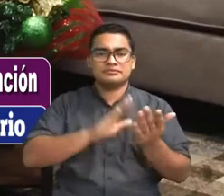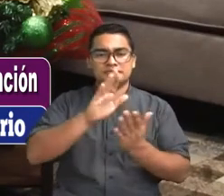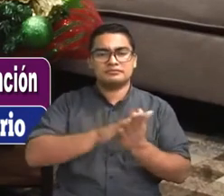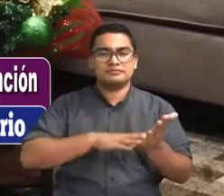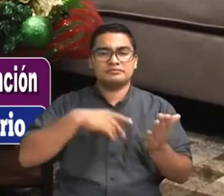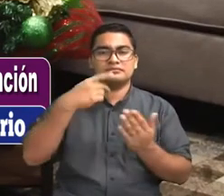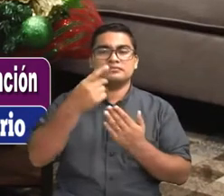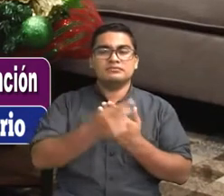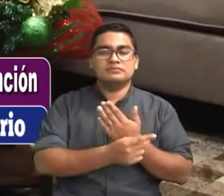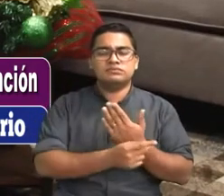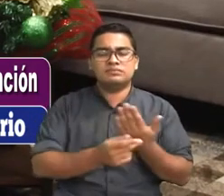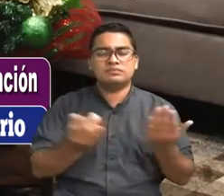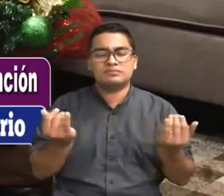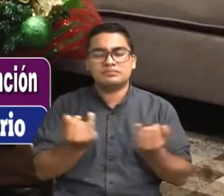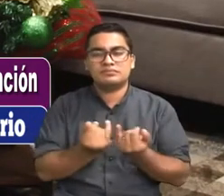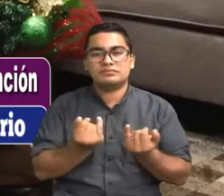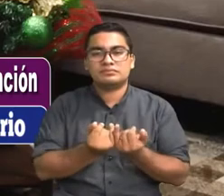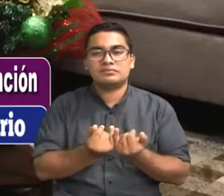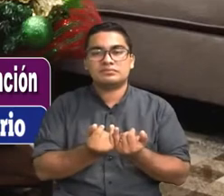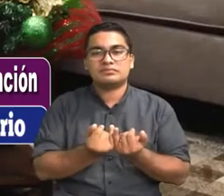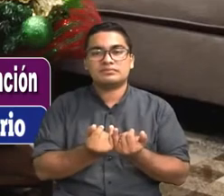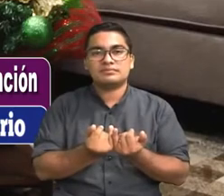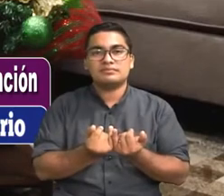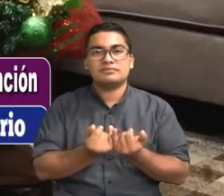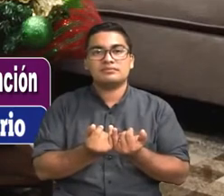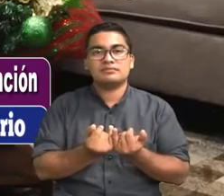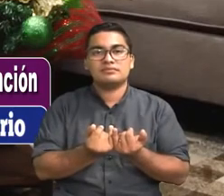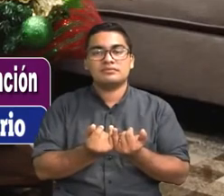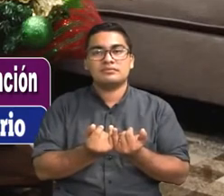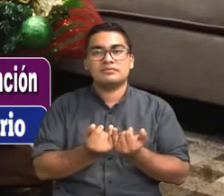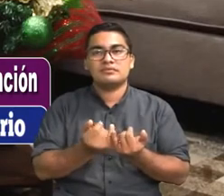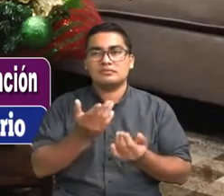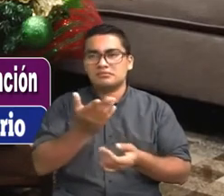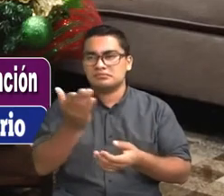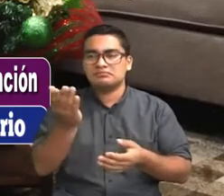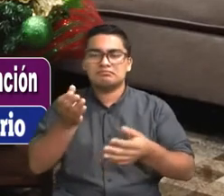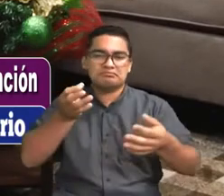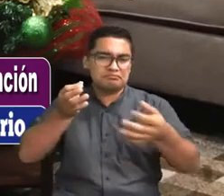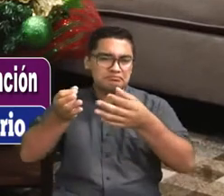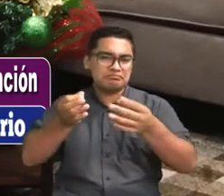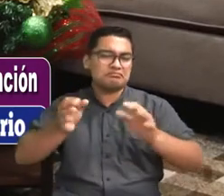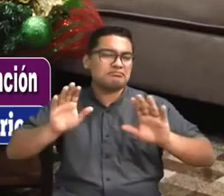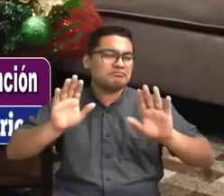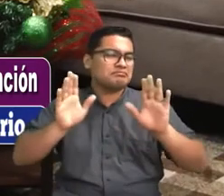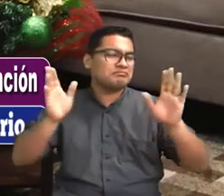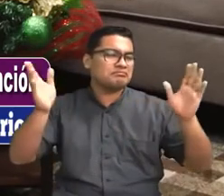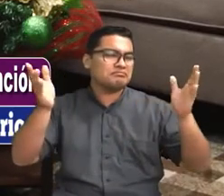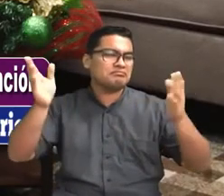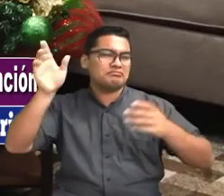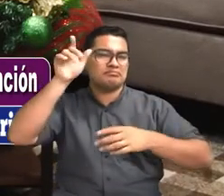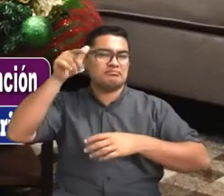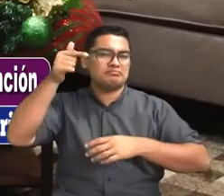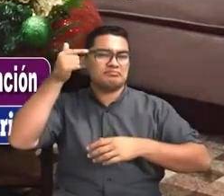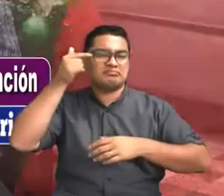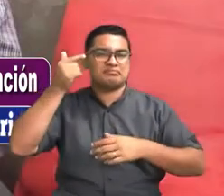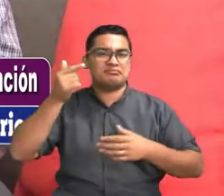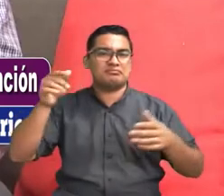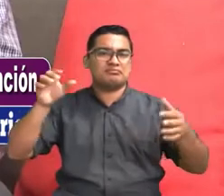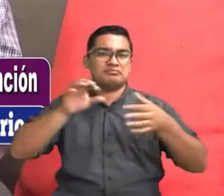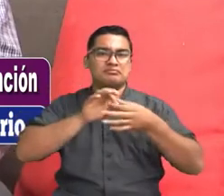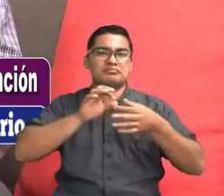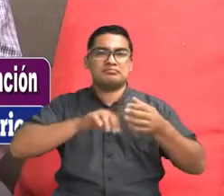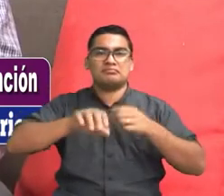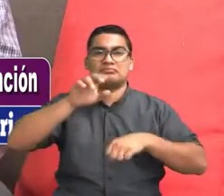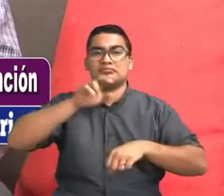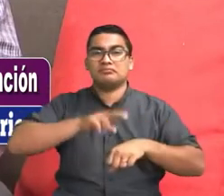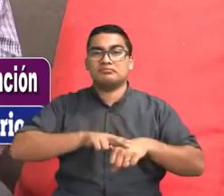son emblemáticos, pero que sin duda alguna, al escuchar cómo usted explica esta postura del Gobierno de Reconciliación Unidad Nacional, entendemos